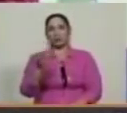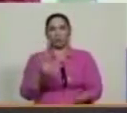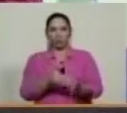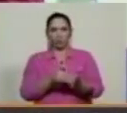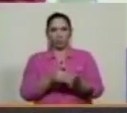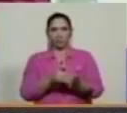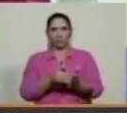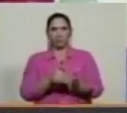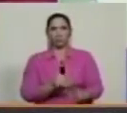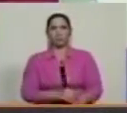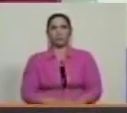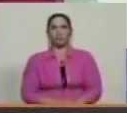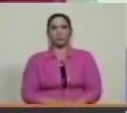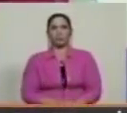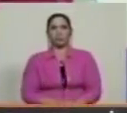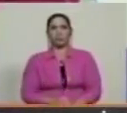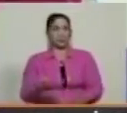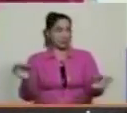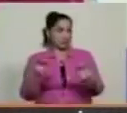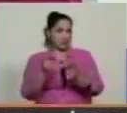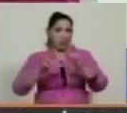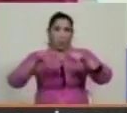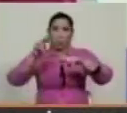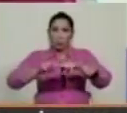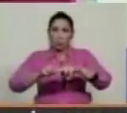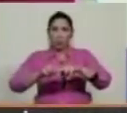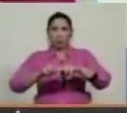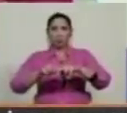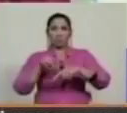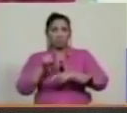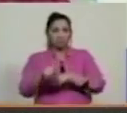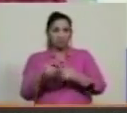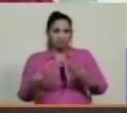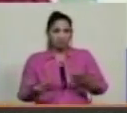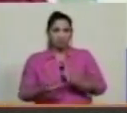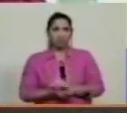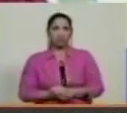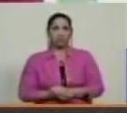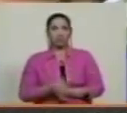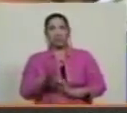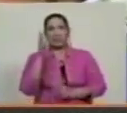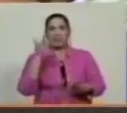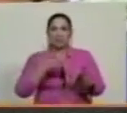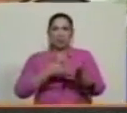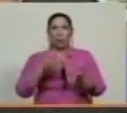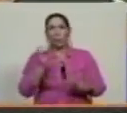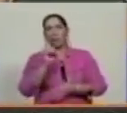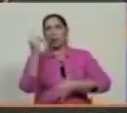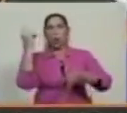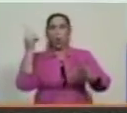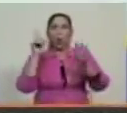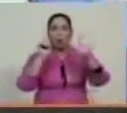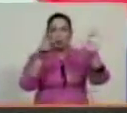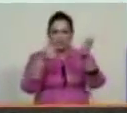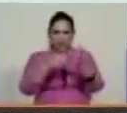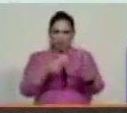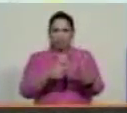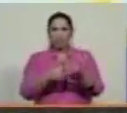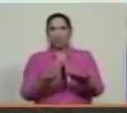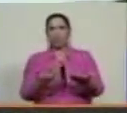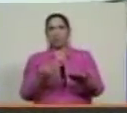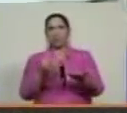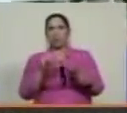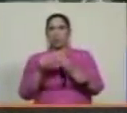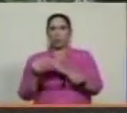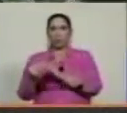40. Mira, de nada vale construir eso, de nada vale construir 5.000, 6.000 comunas. Si no tenemos